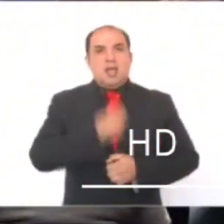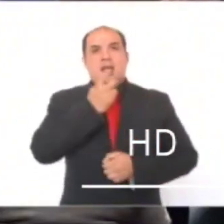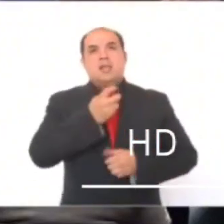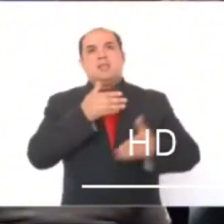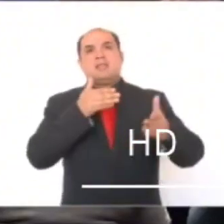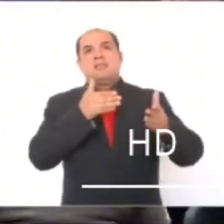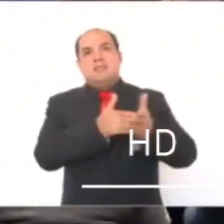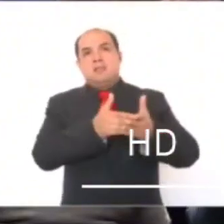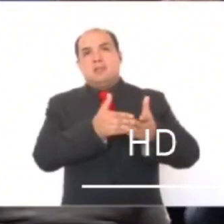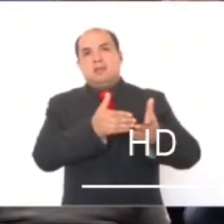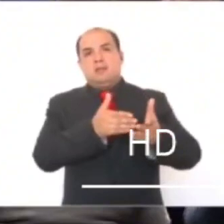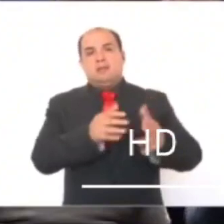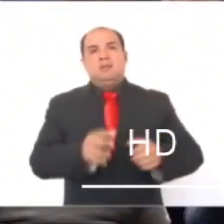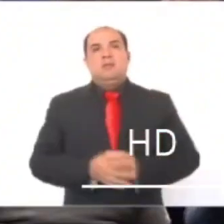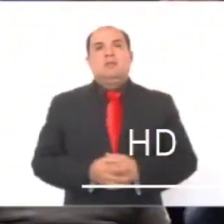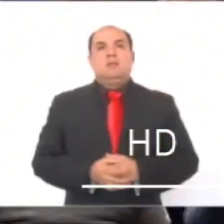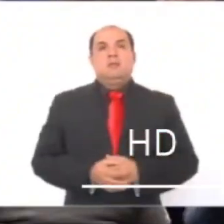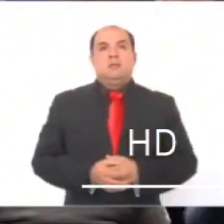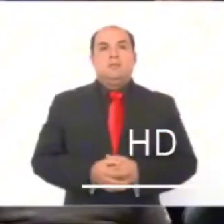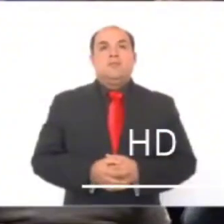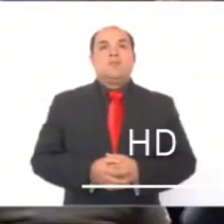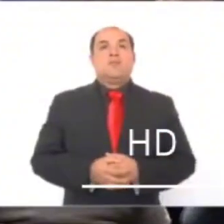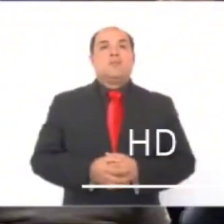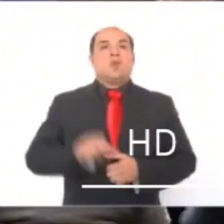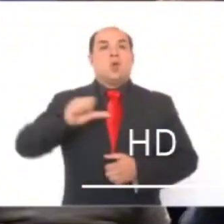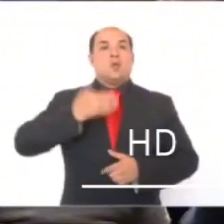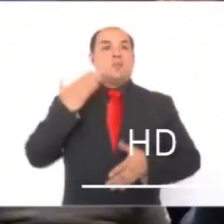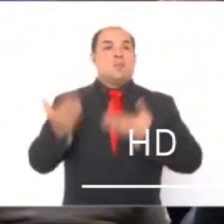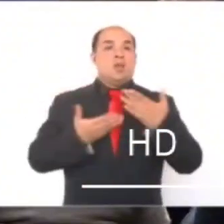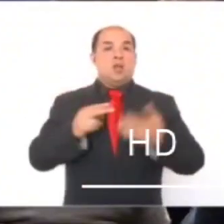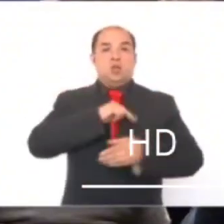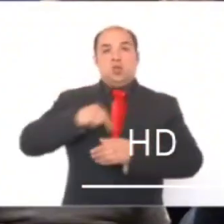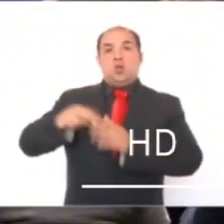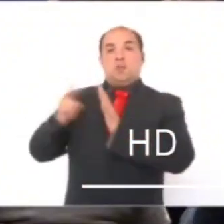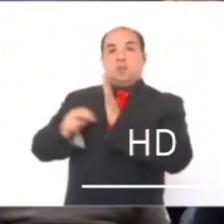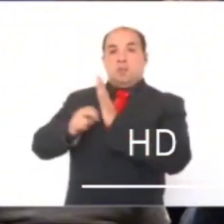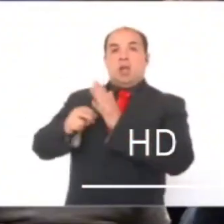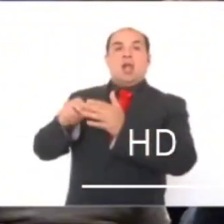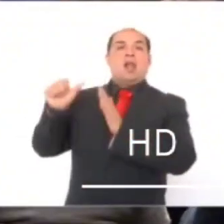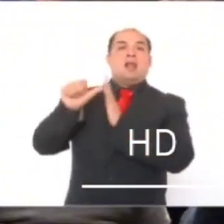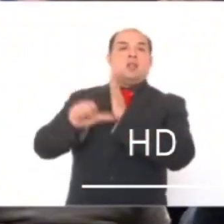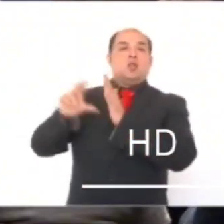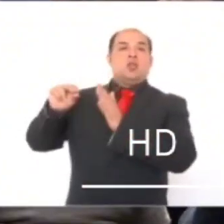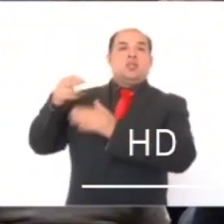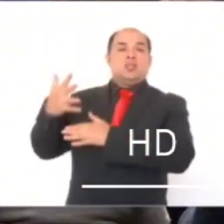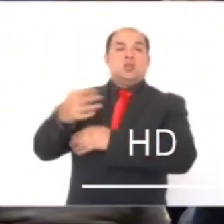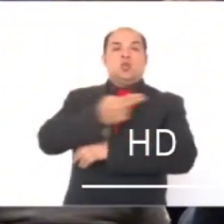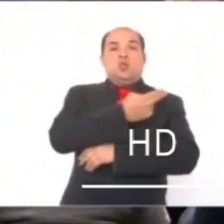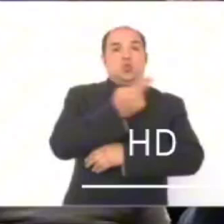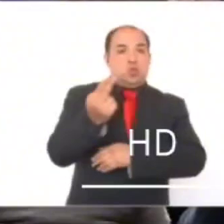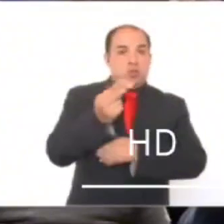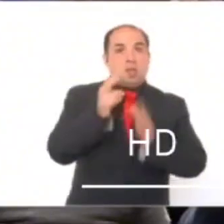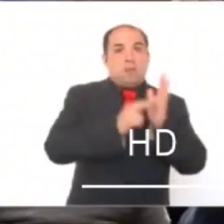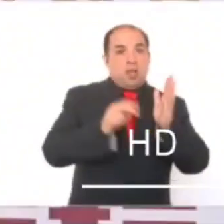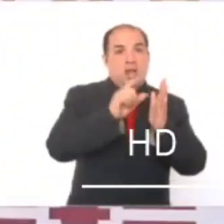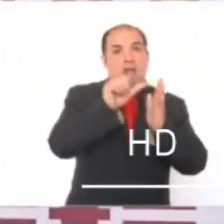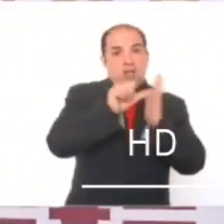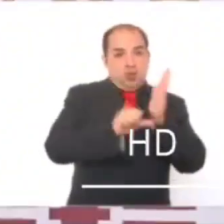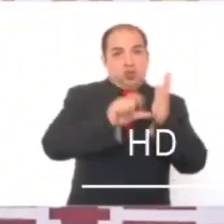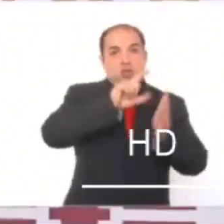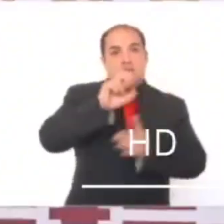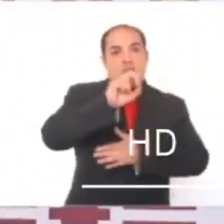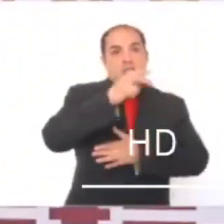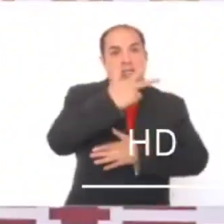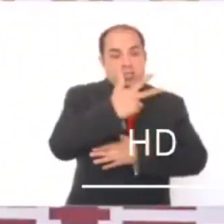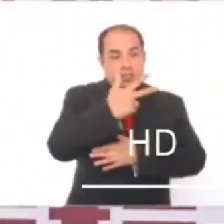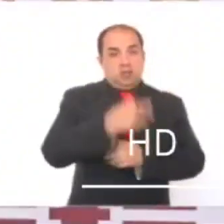trunca. Así es que celebro, mientras nosotros modificamos el 85, ustedes modifican el 135, y